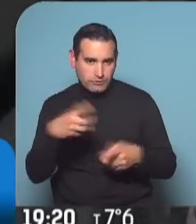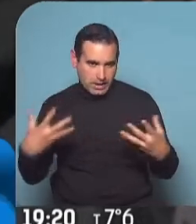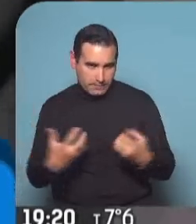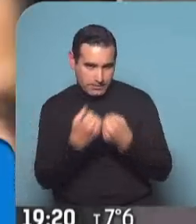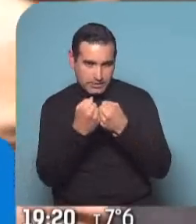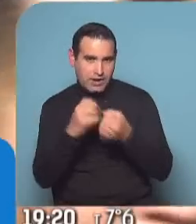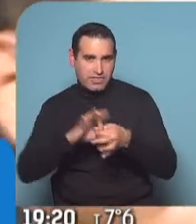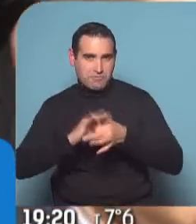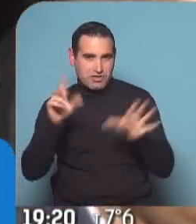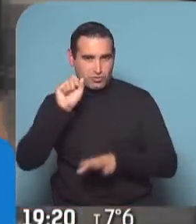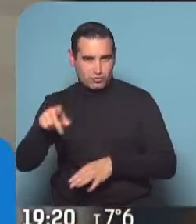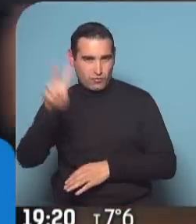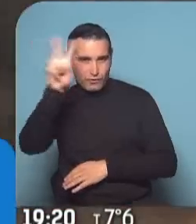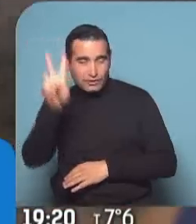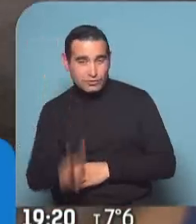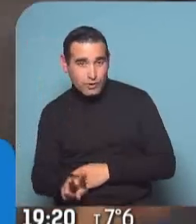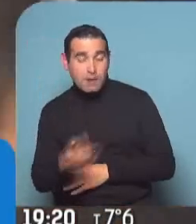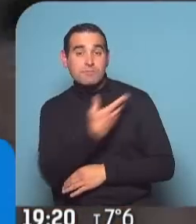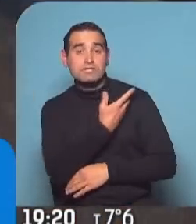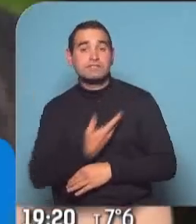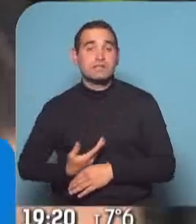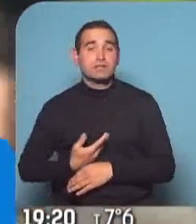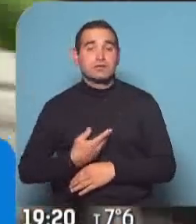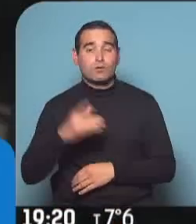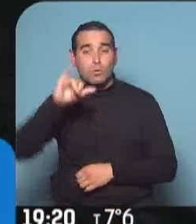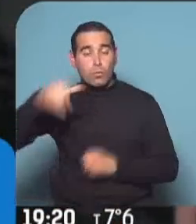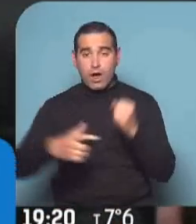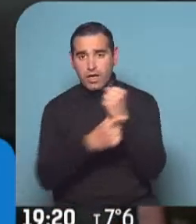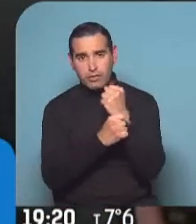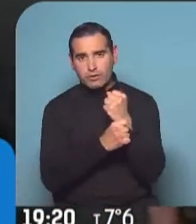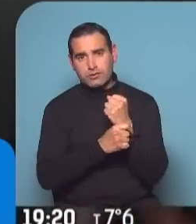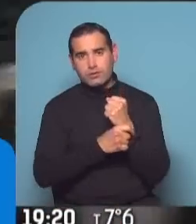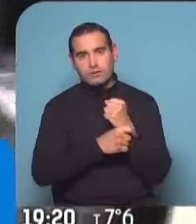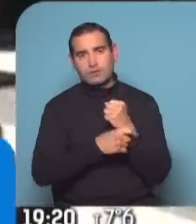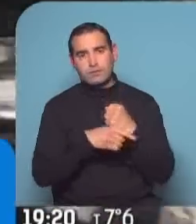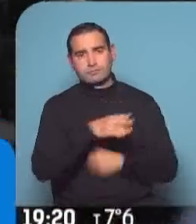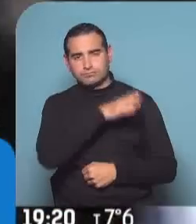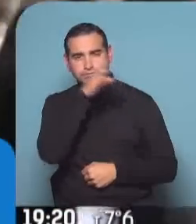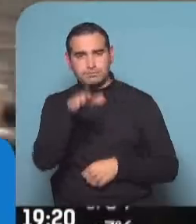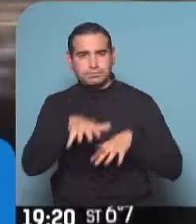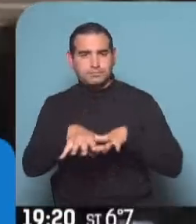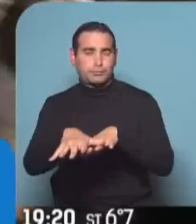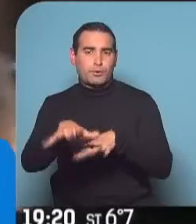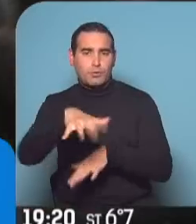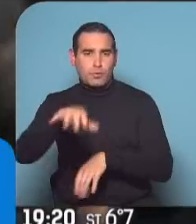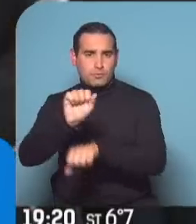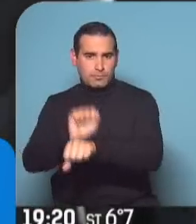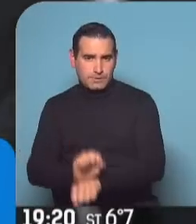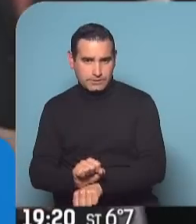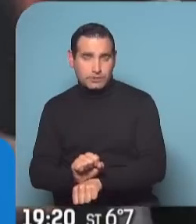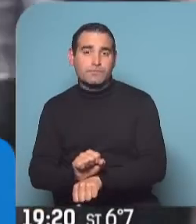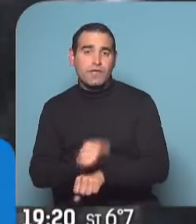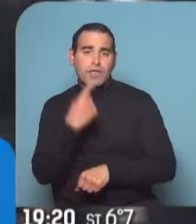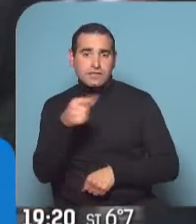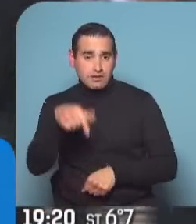independencia en Venezuela, el presidente encargado Guaidó marchó a una prisión del régimen de Maduro y dijo: a metros de